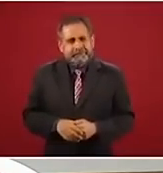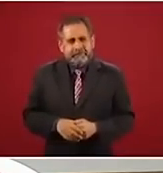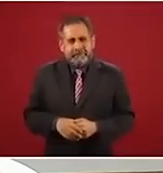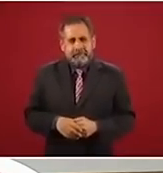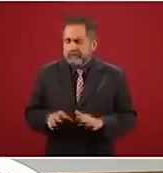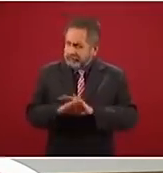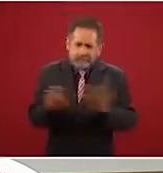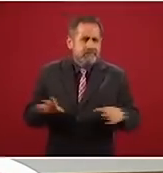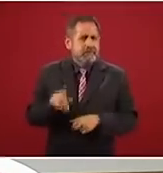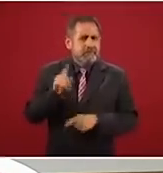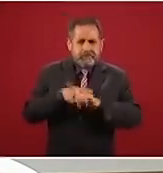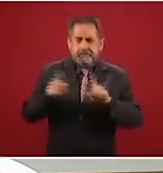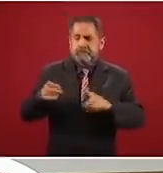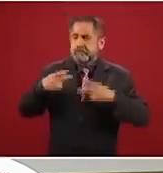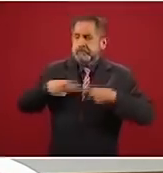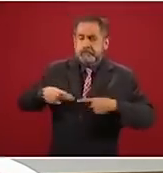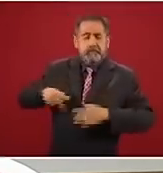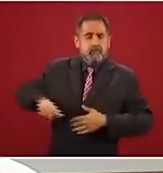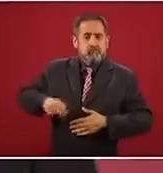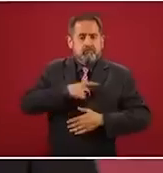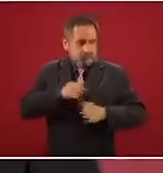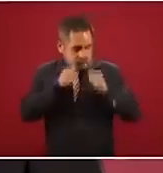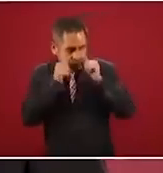No, el servidor público tiene que estar